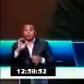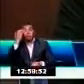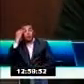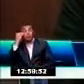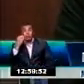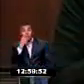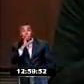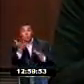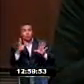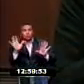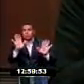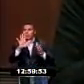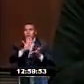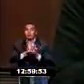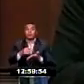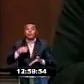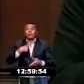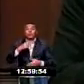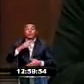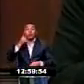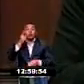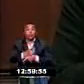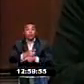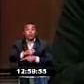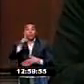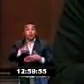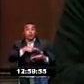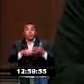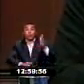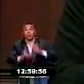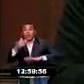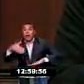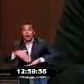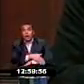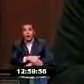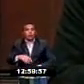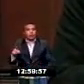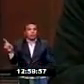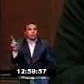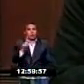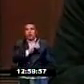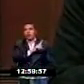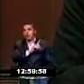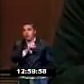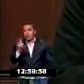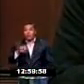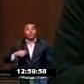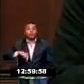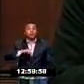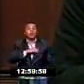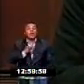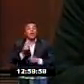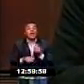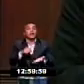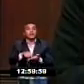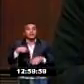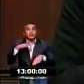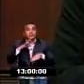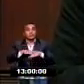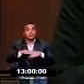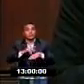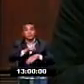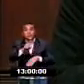No estamos decretando un toque de queda, no estamos prohibiendo que las personas salgan. Lo que estamos es haciendo un llamado para